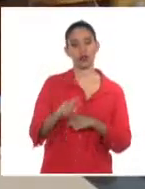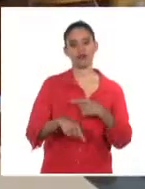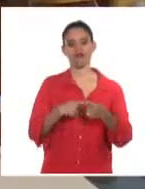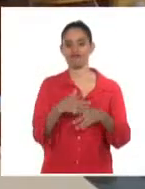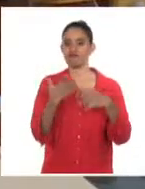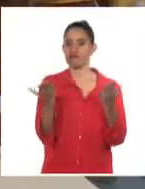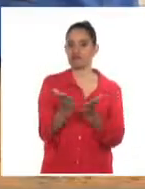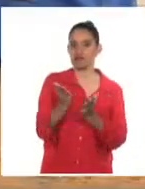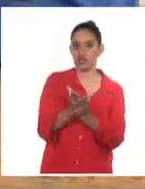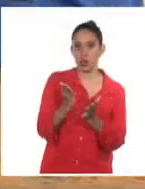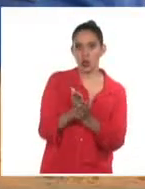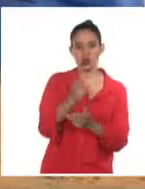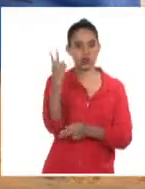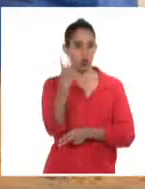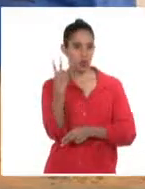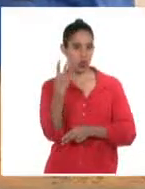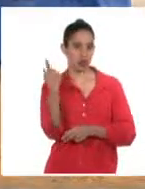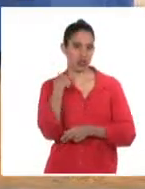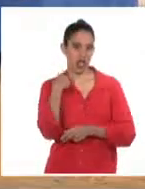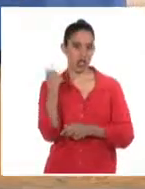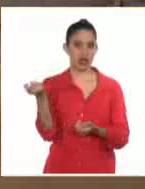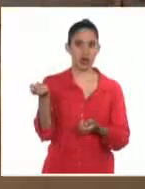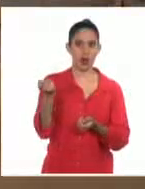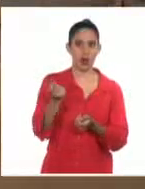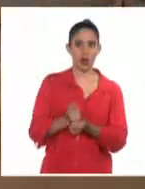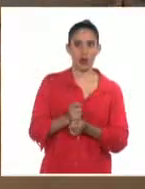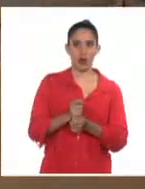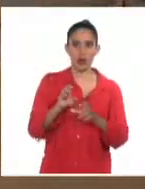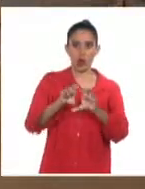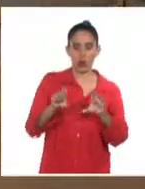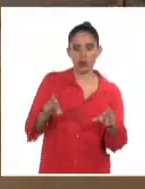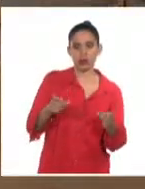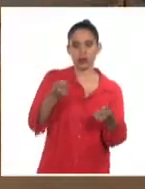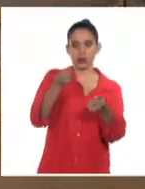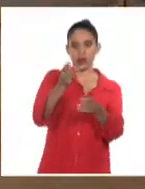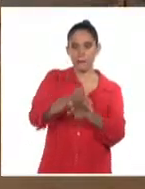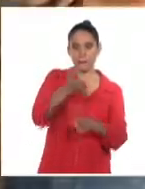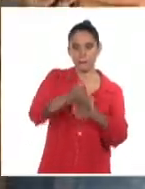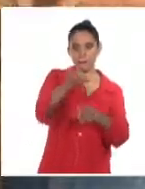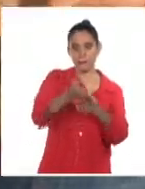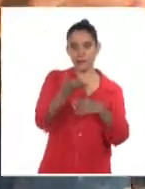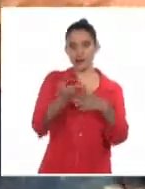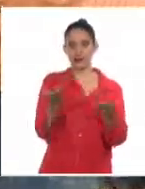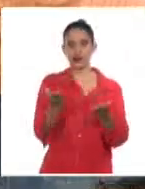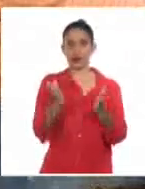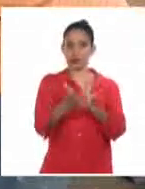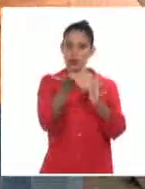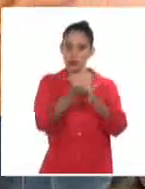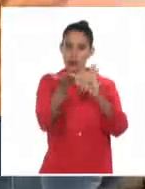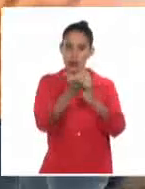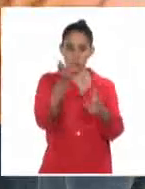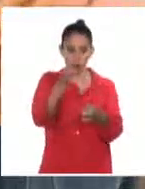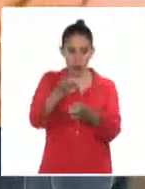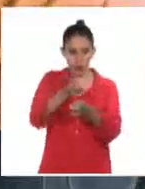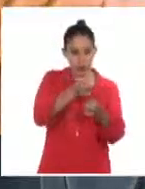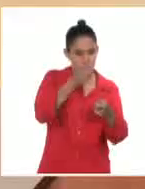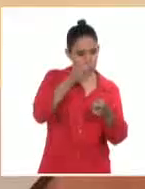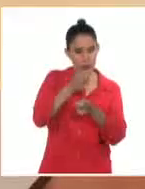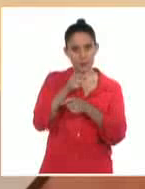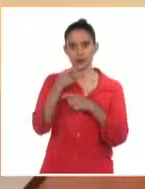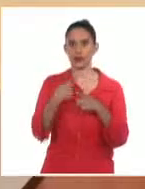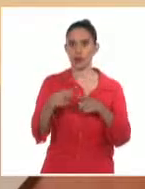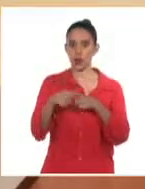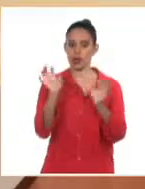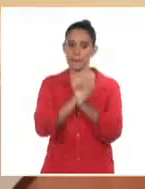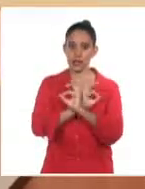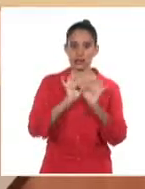oficios ancestrales: albañilería, cerámica, carpintería, jardinería y soldadura. Ellos reciben 5 unidades de